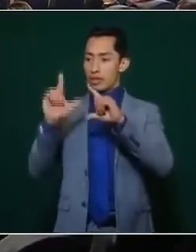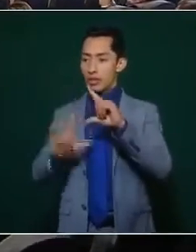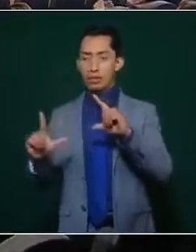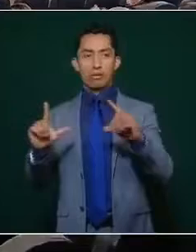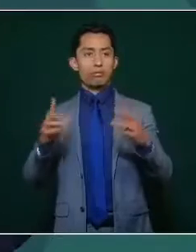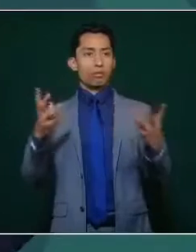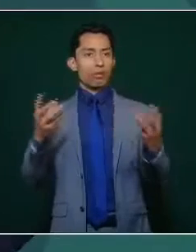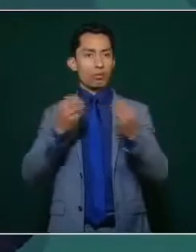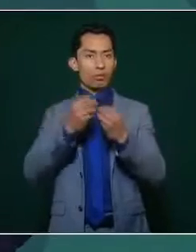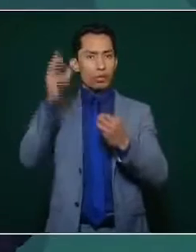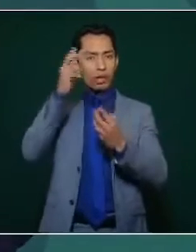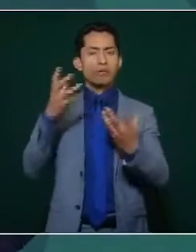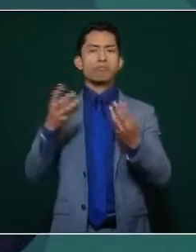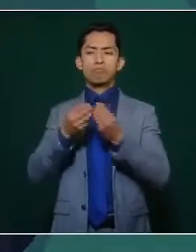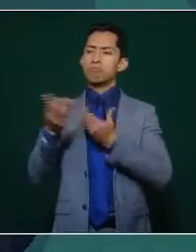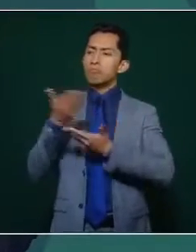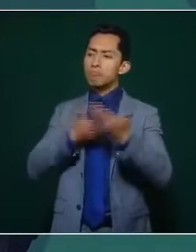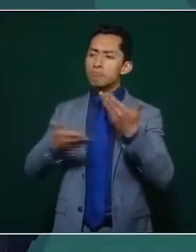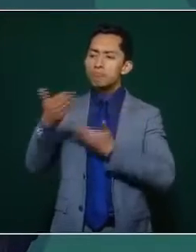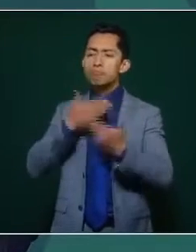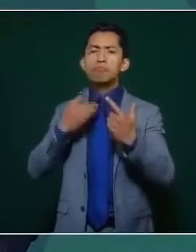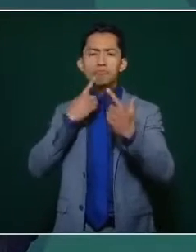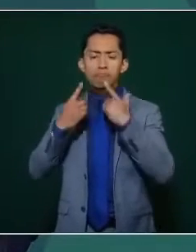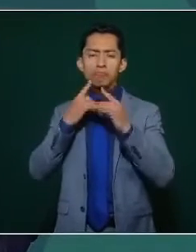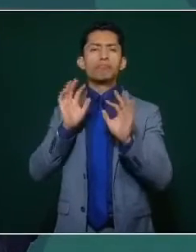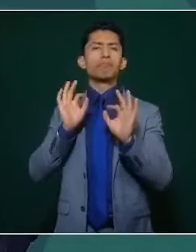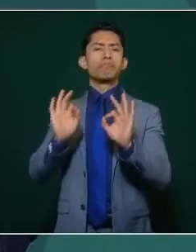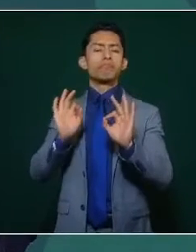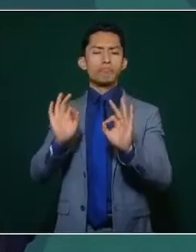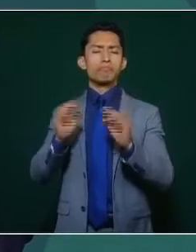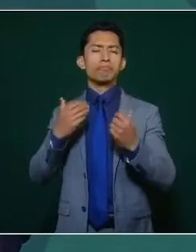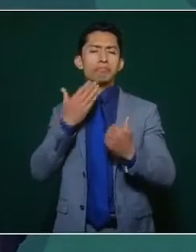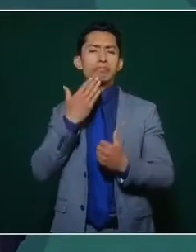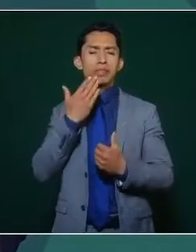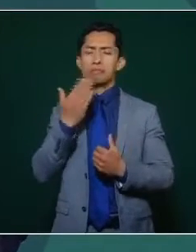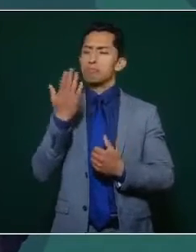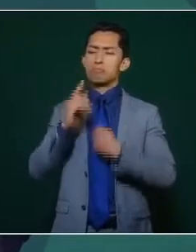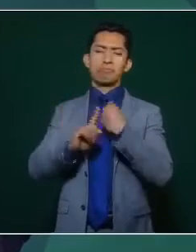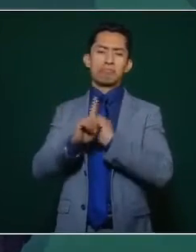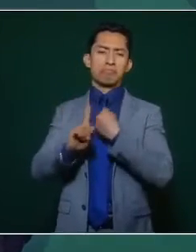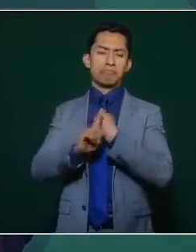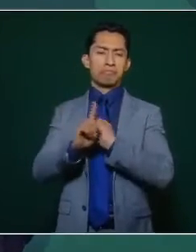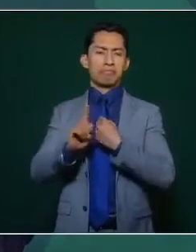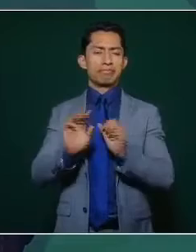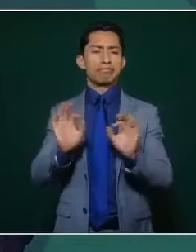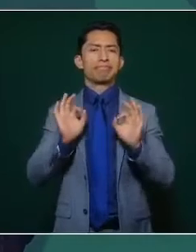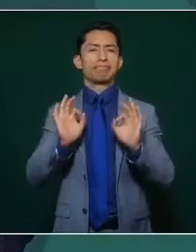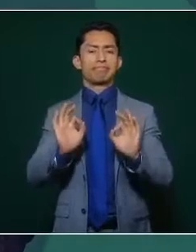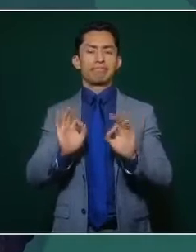Nos hemos entendido muy bien y estamos